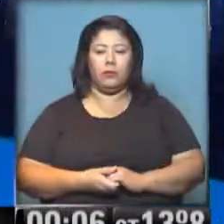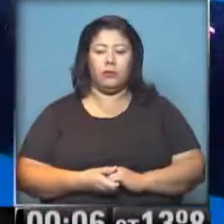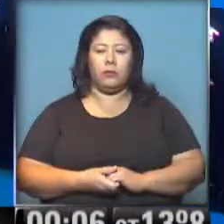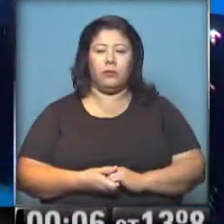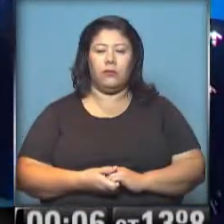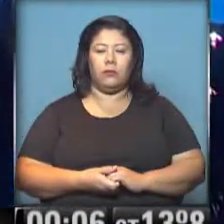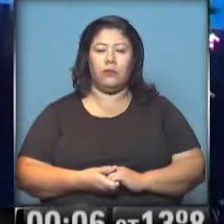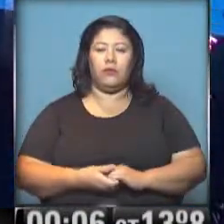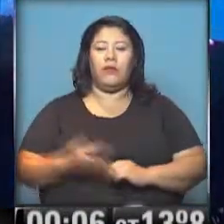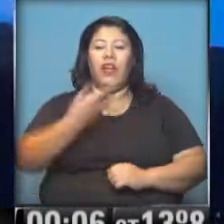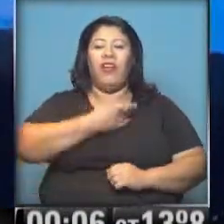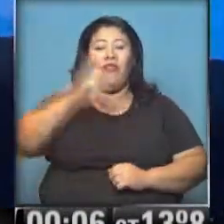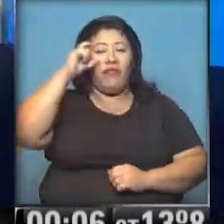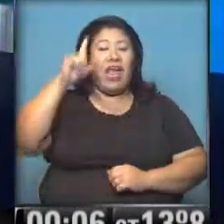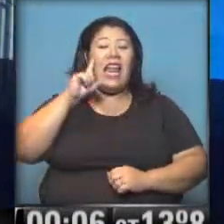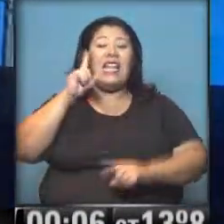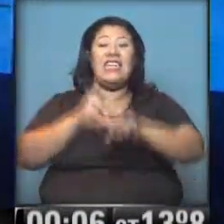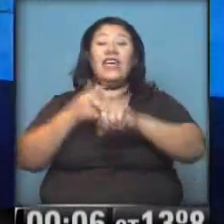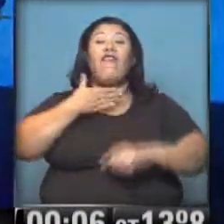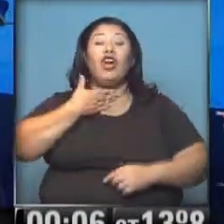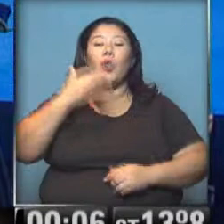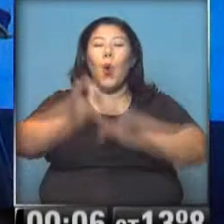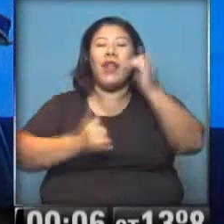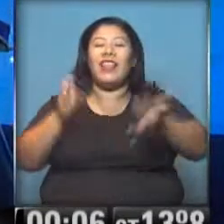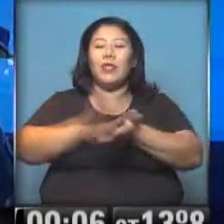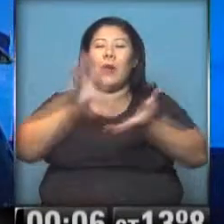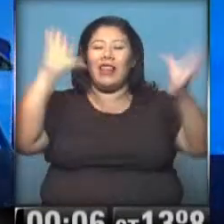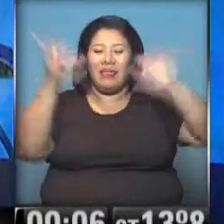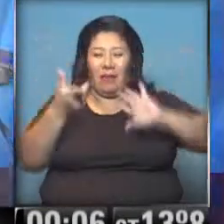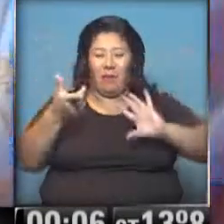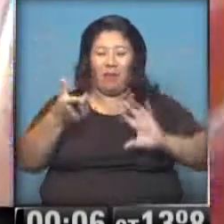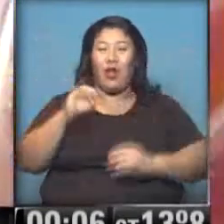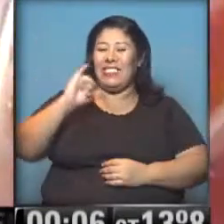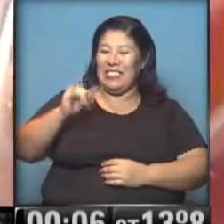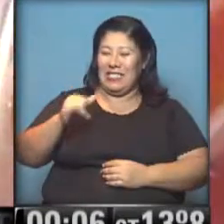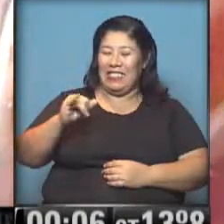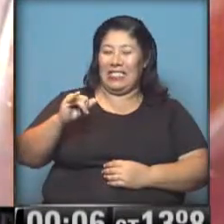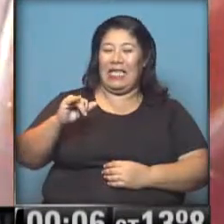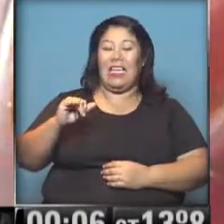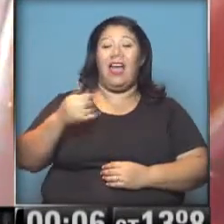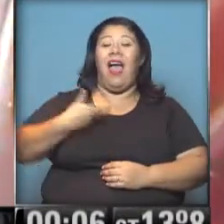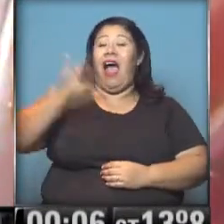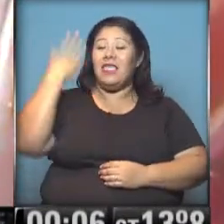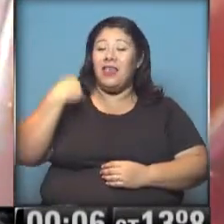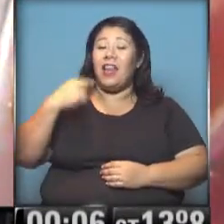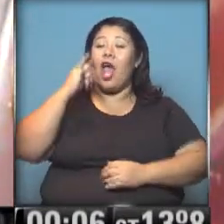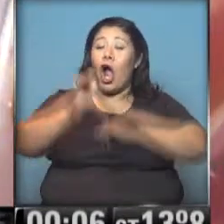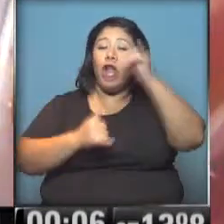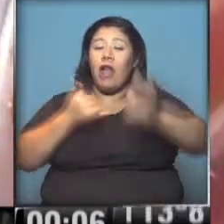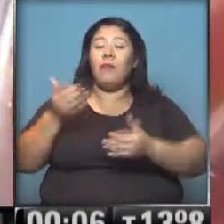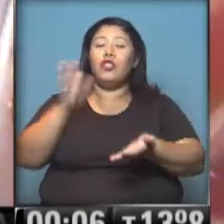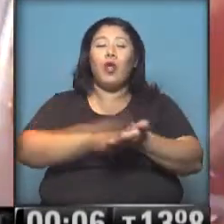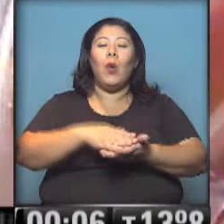Antes de irnos, Félix, le pasamos el estado del tiempo. ¿Cómo no? Ya le adelantábamos ayer que va a estar muy bueno, Pablo, los próximos días en materia